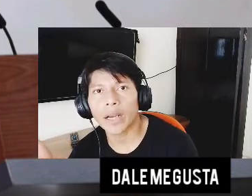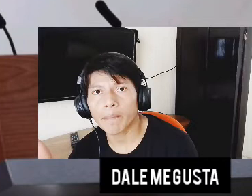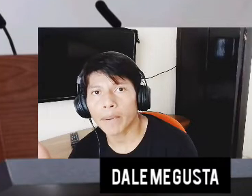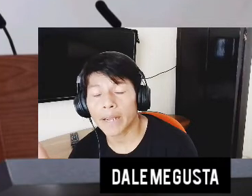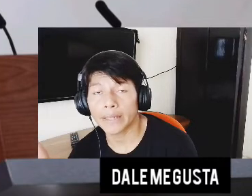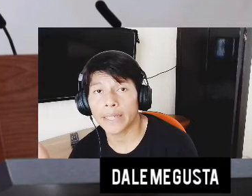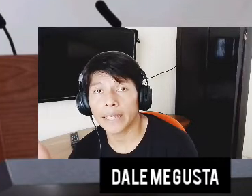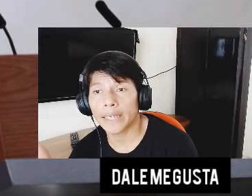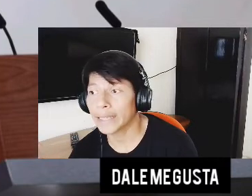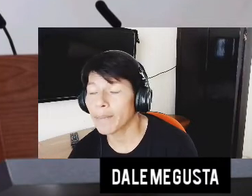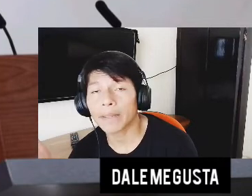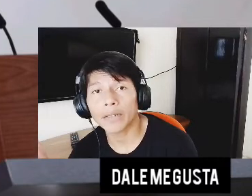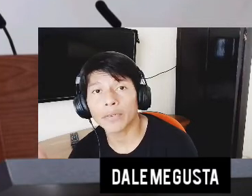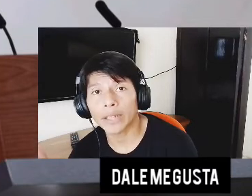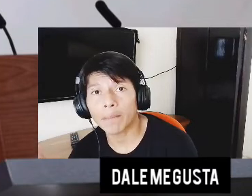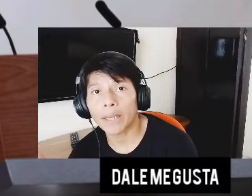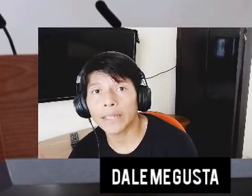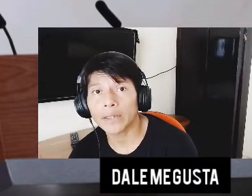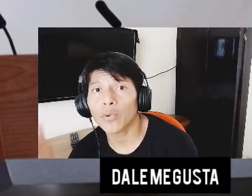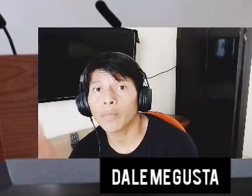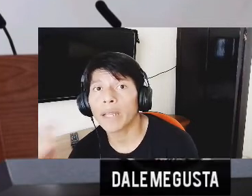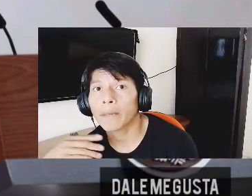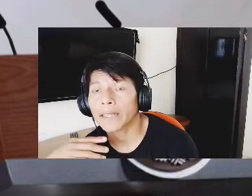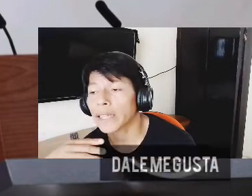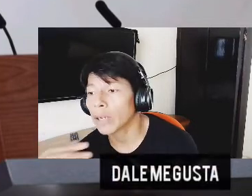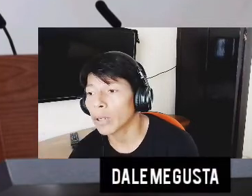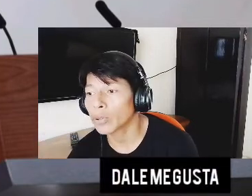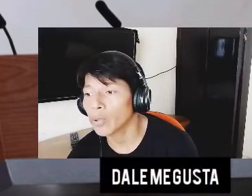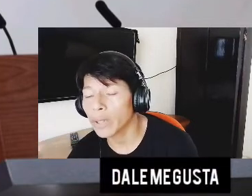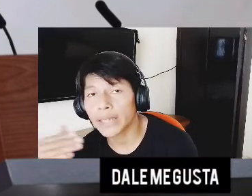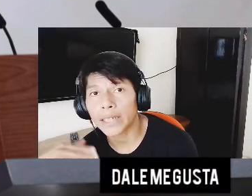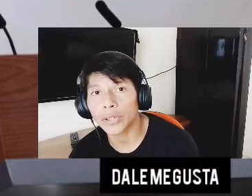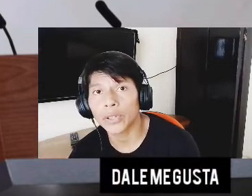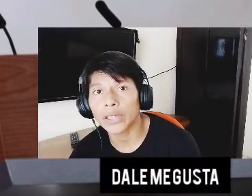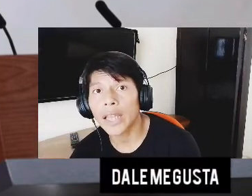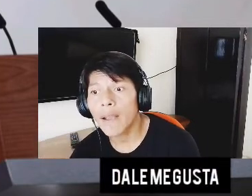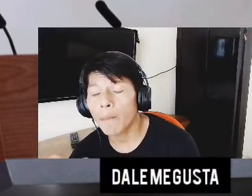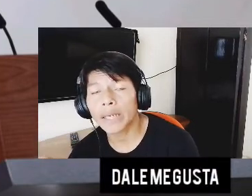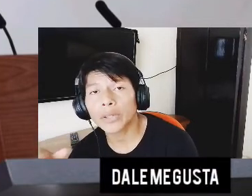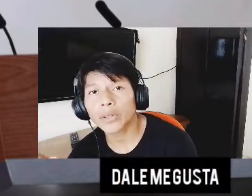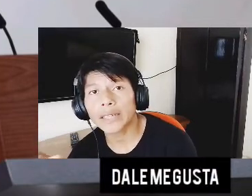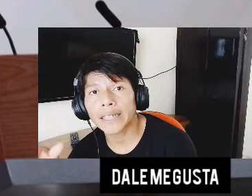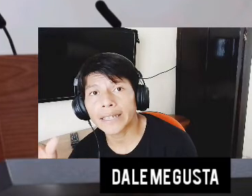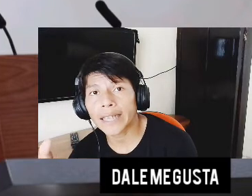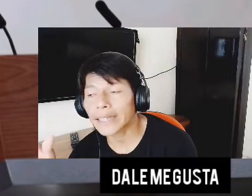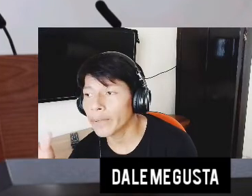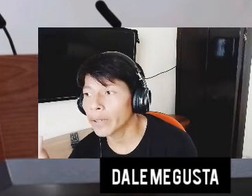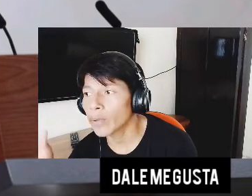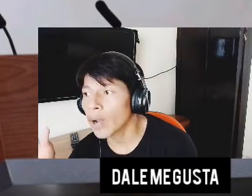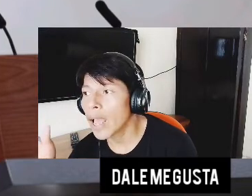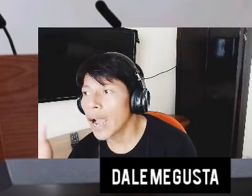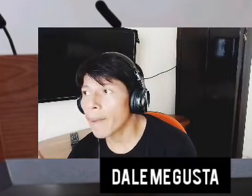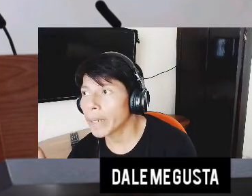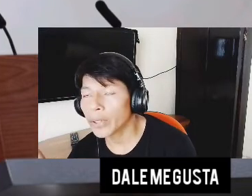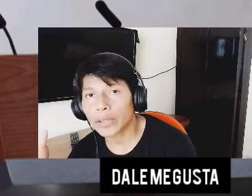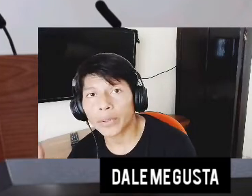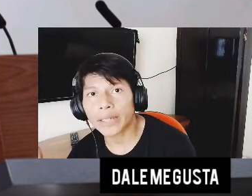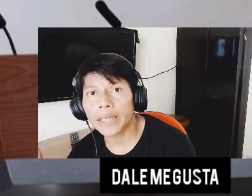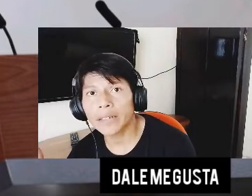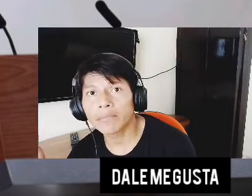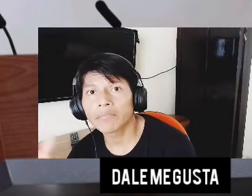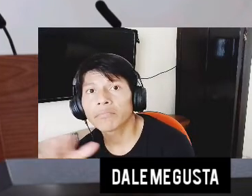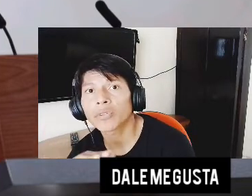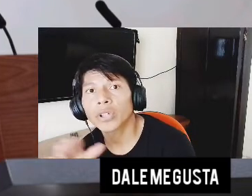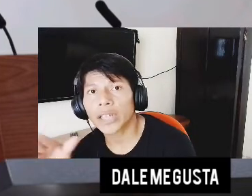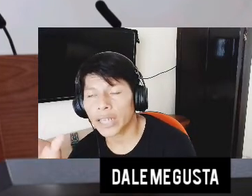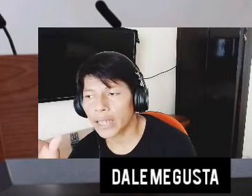negativo que está pasando en el país, culpa del presidente. Cuando son buenas acciones, buenas cosas que están llevando a México a